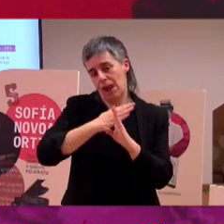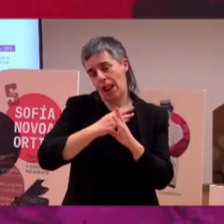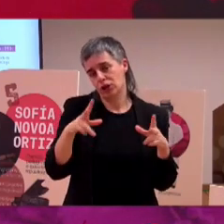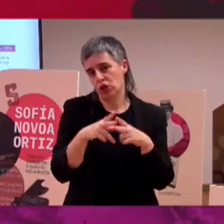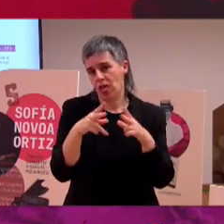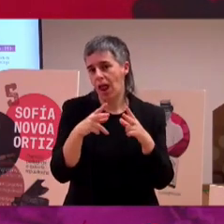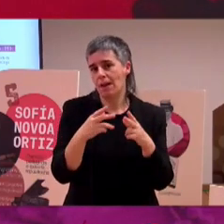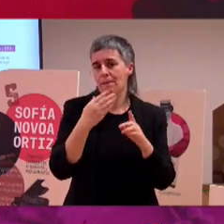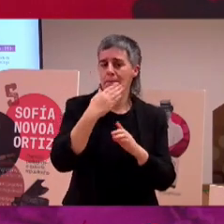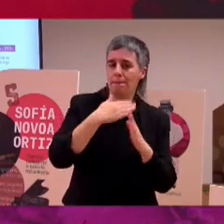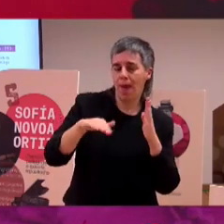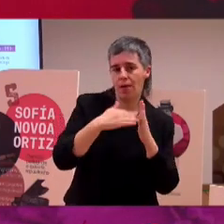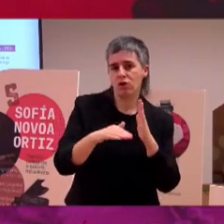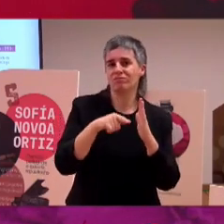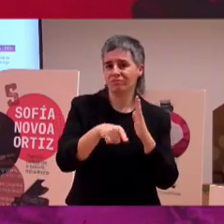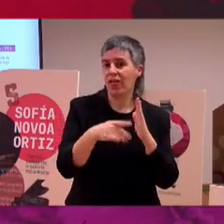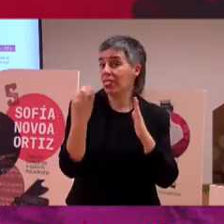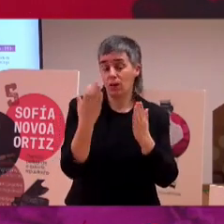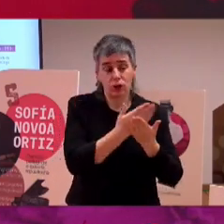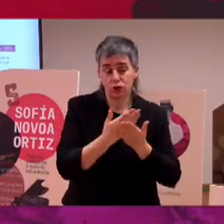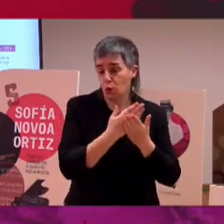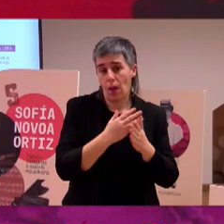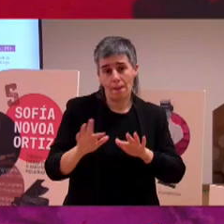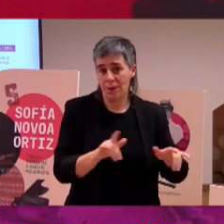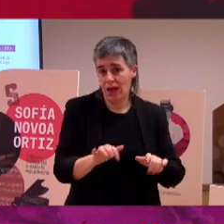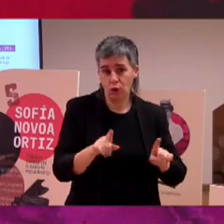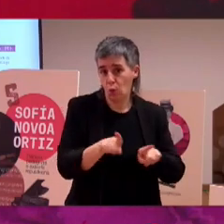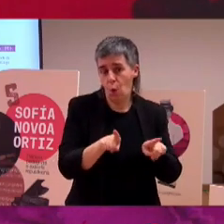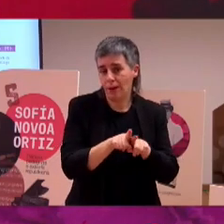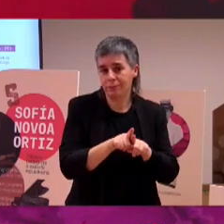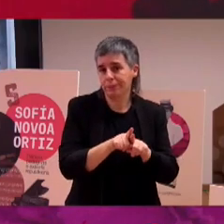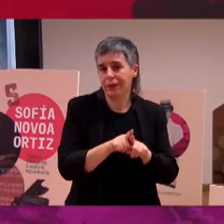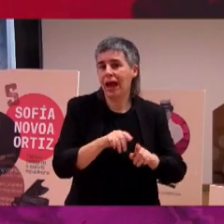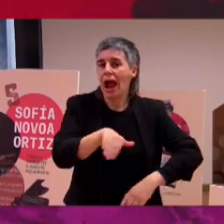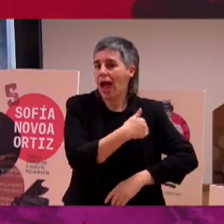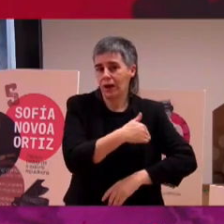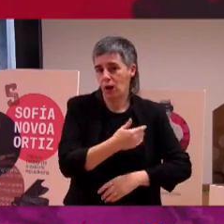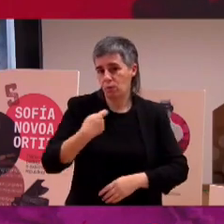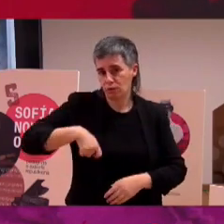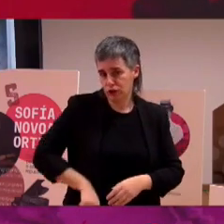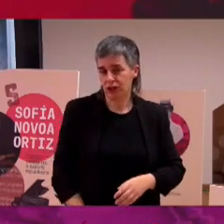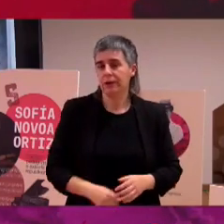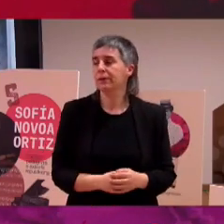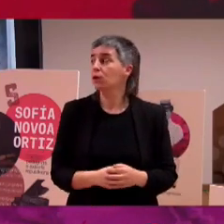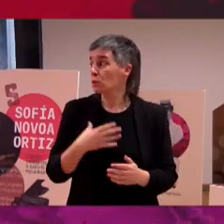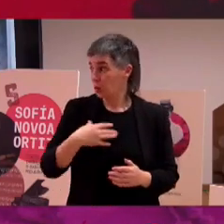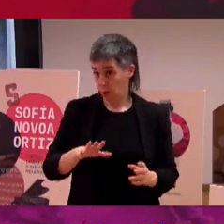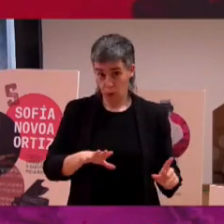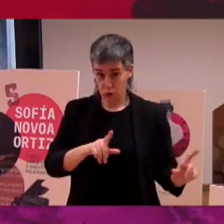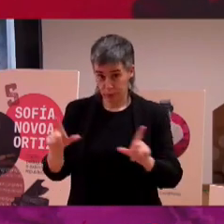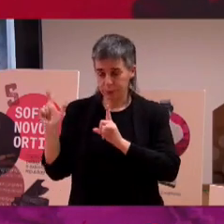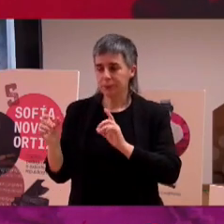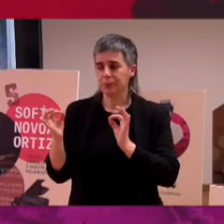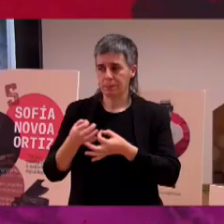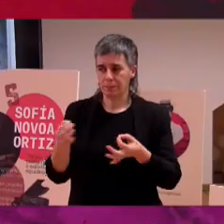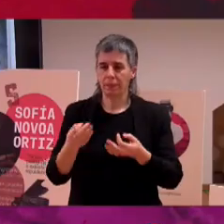cousa explica as outras, non? Bueno, si podemos por a presentación. Gracias. Esta foto